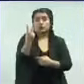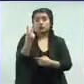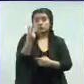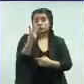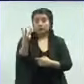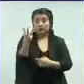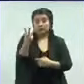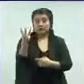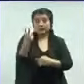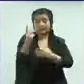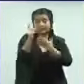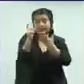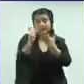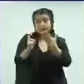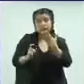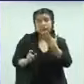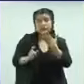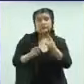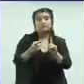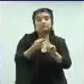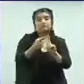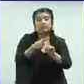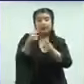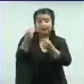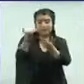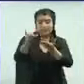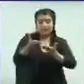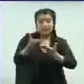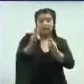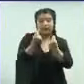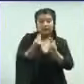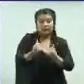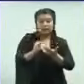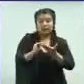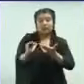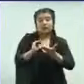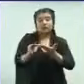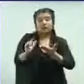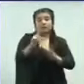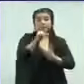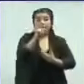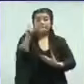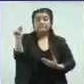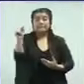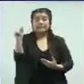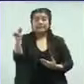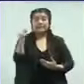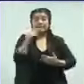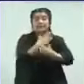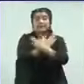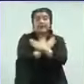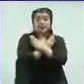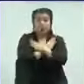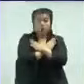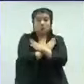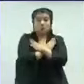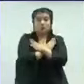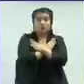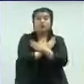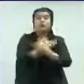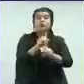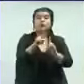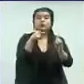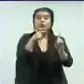tres hitos realmente. Uno, el momento en que recibimos la ejecución en el mes de mayo,